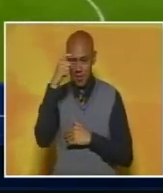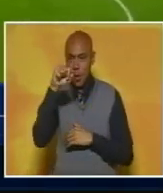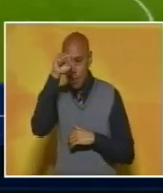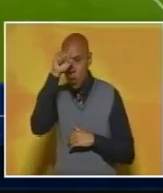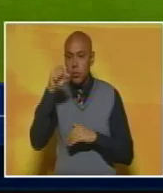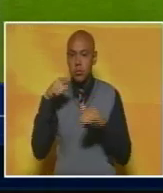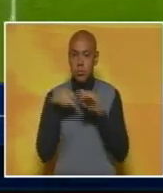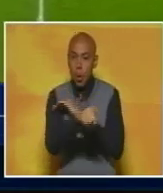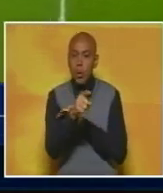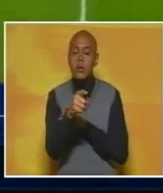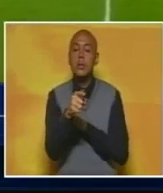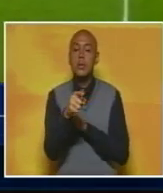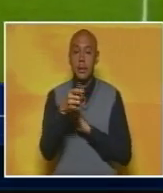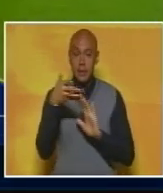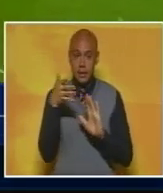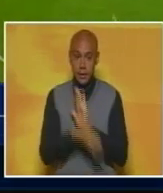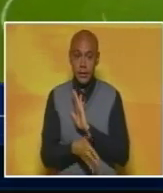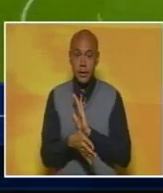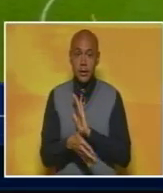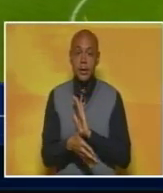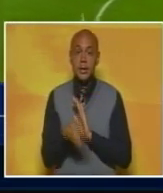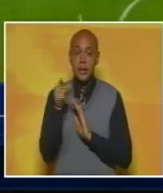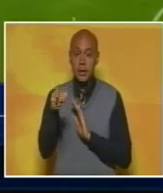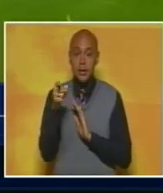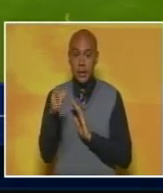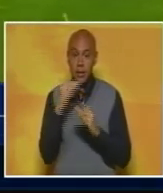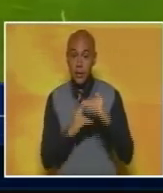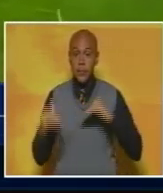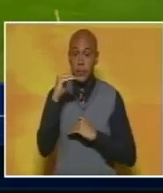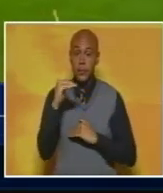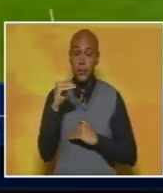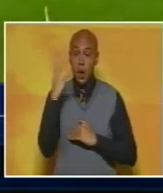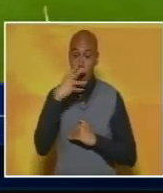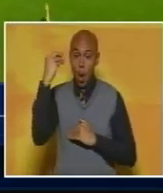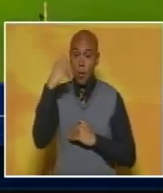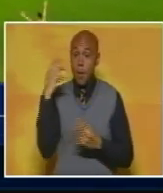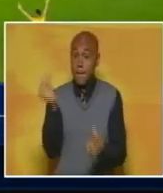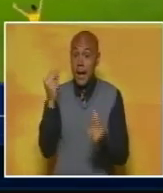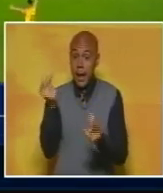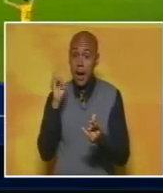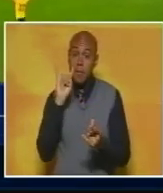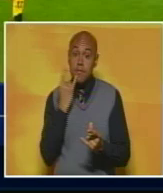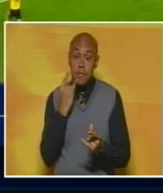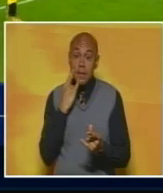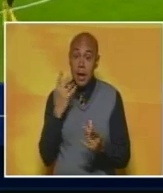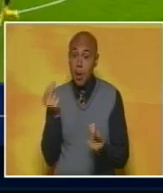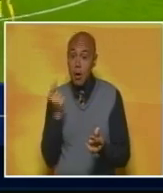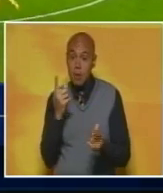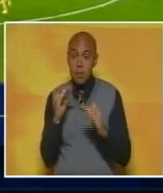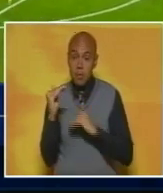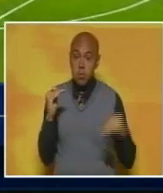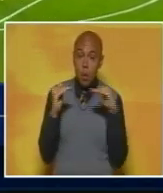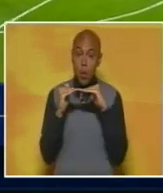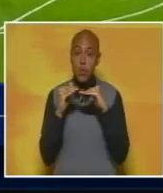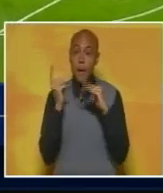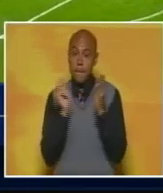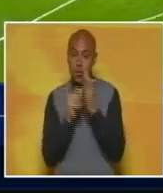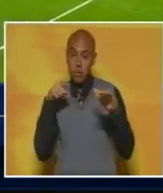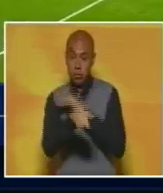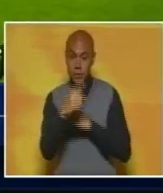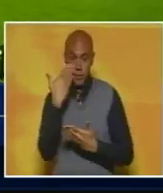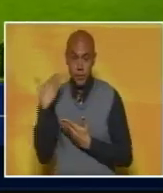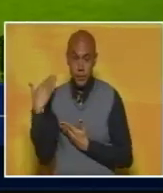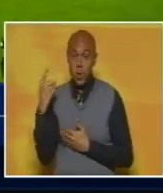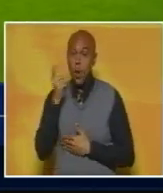Henderson adelantó al cuadro red. Sin embargo, los Lobos despertaron y en la segunda parte igualaron las acciones gracias a un gol de gran calibre